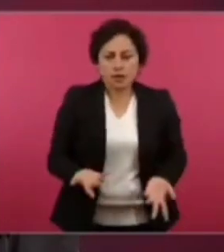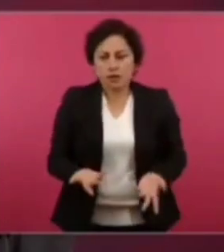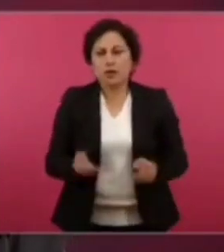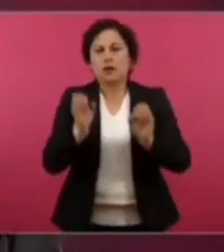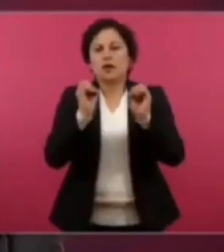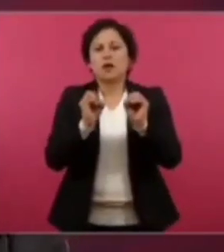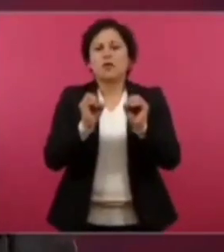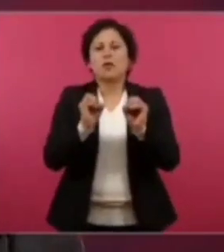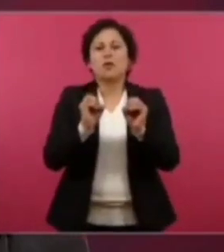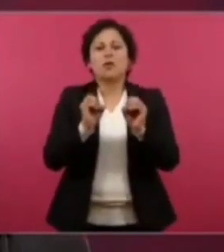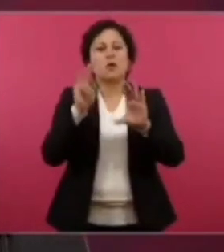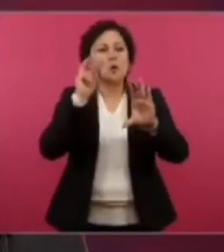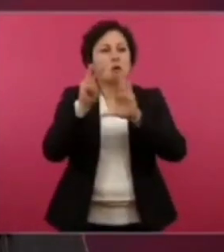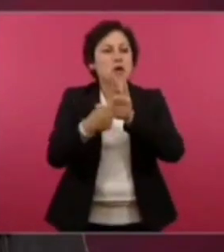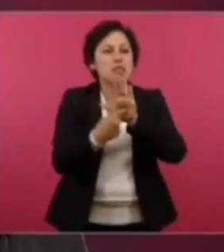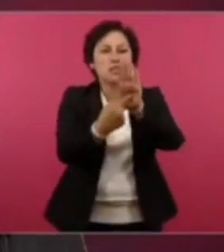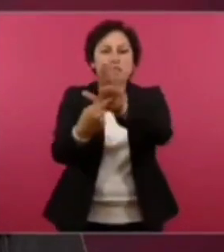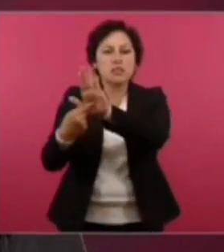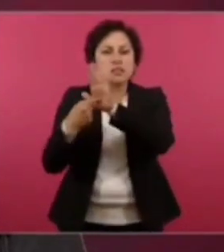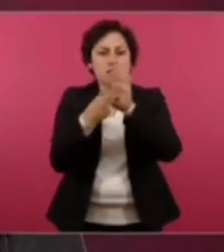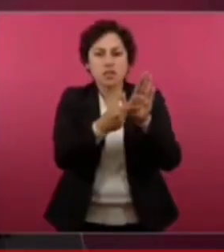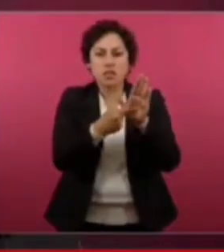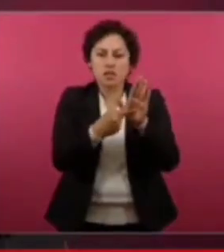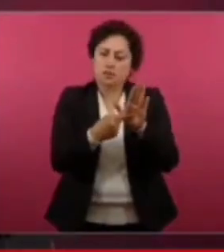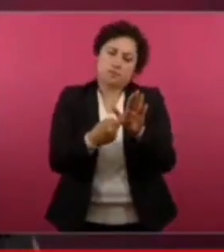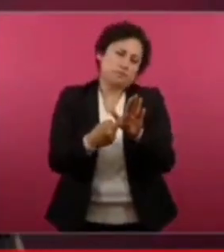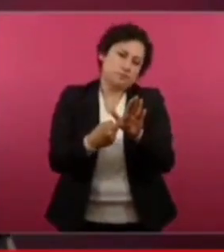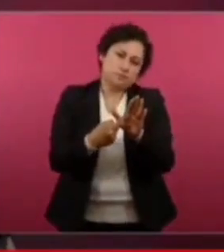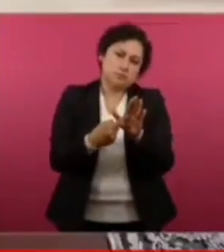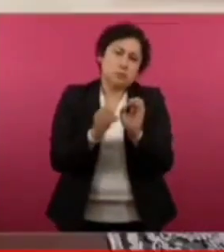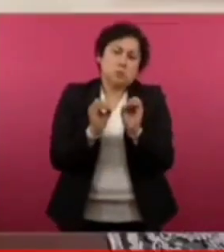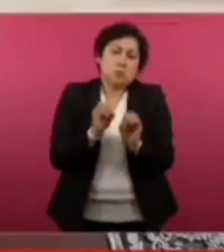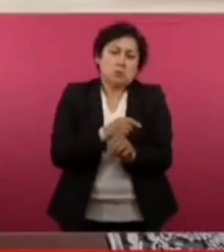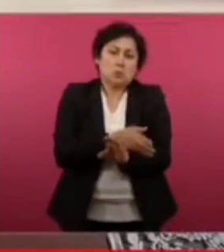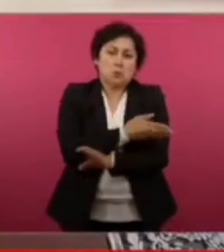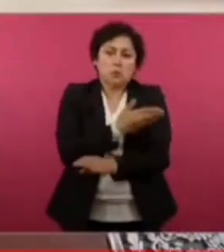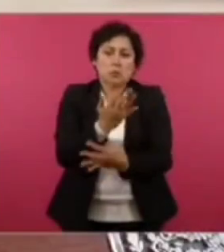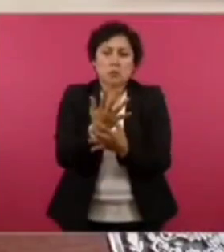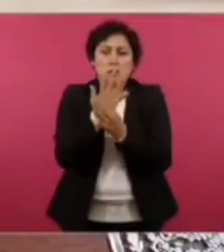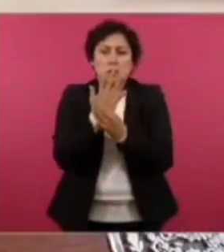a haber transparencia, de que iba a haber justicia.